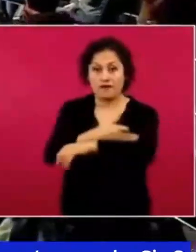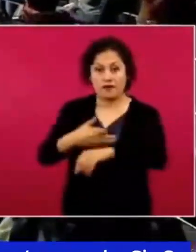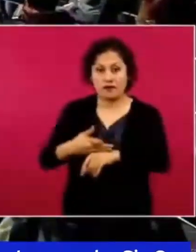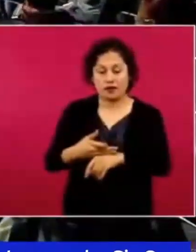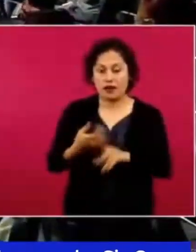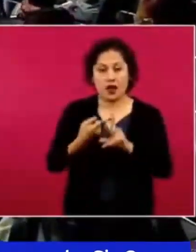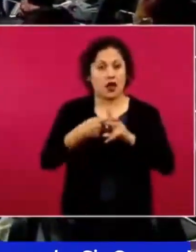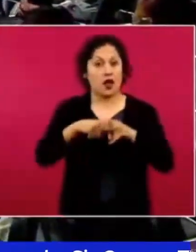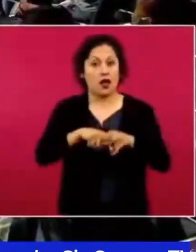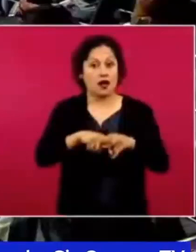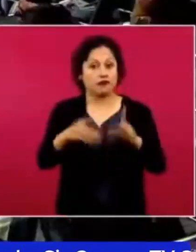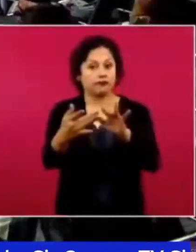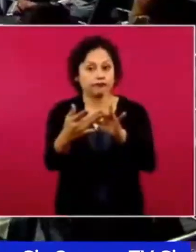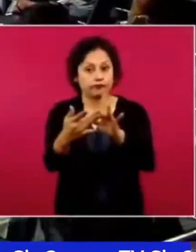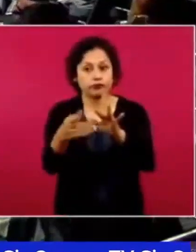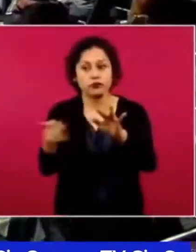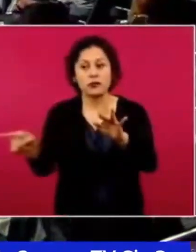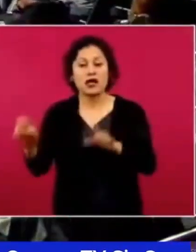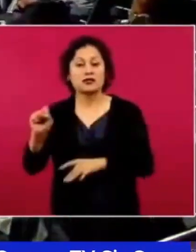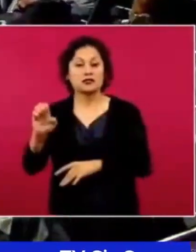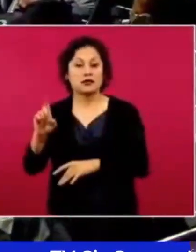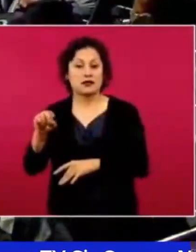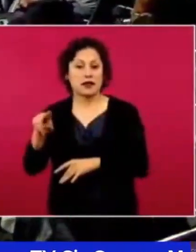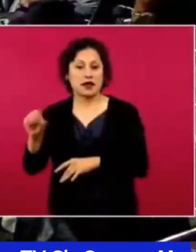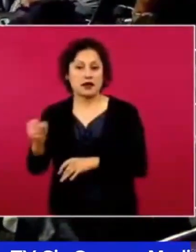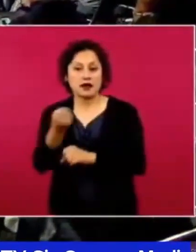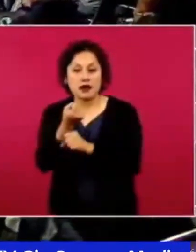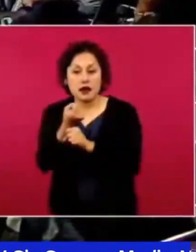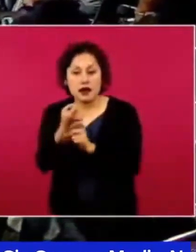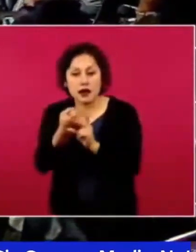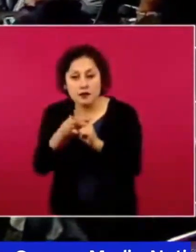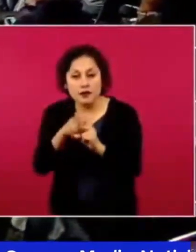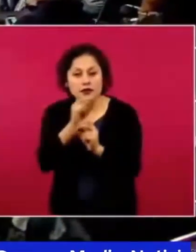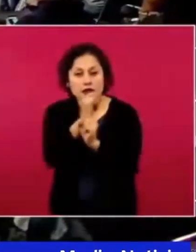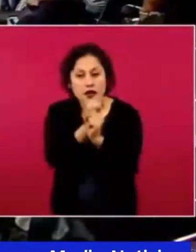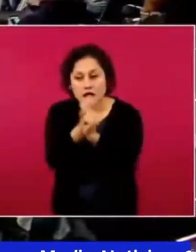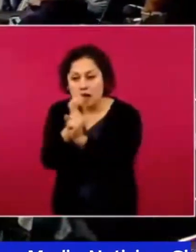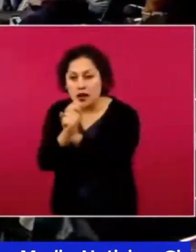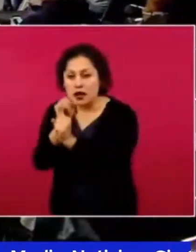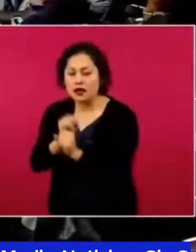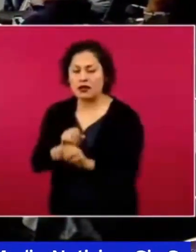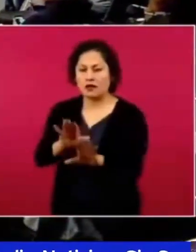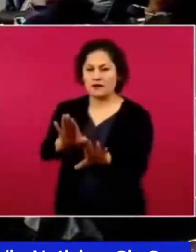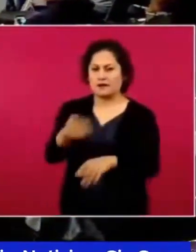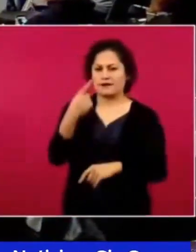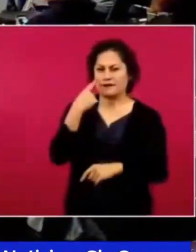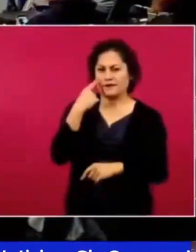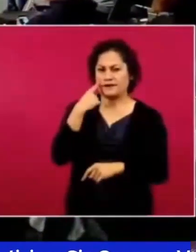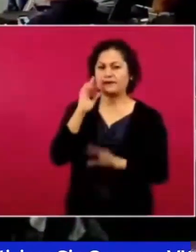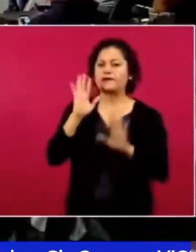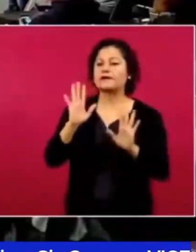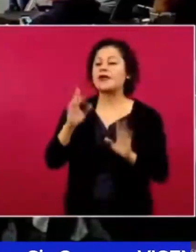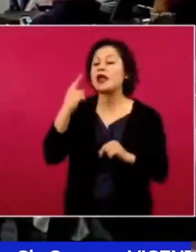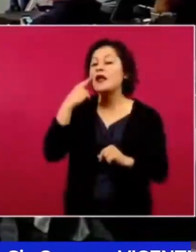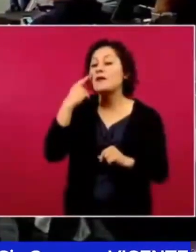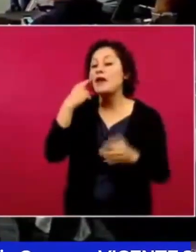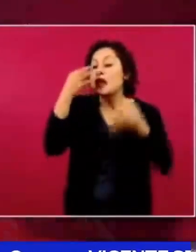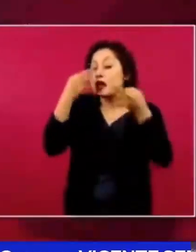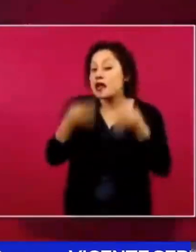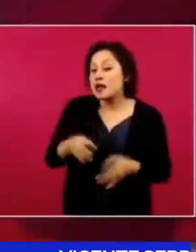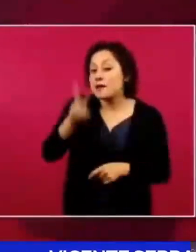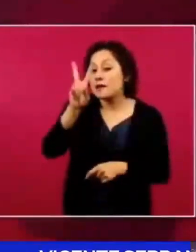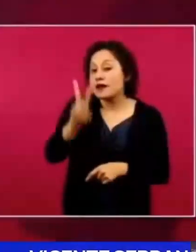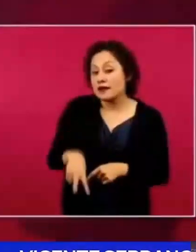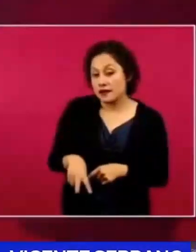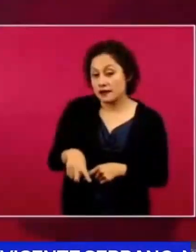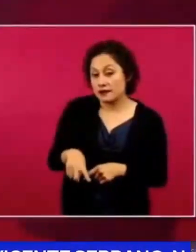Nacional comienza a hacer esta investigación para saber cuál es. Hay que verlo, hay que ver la veracidad. Sí, porque a este